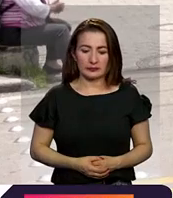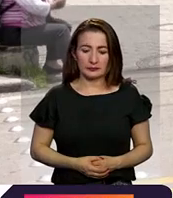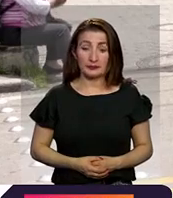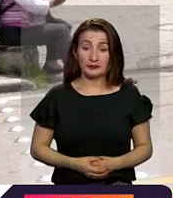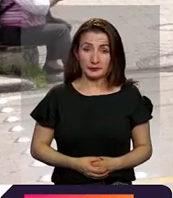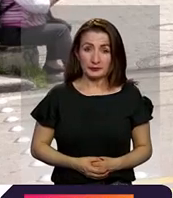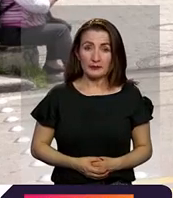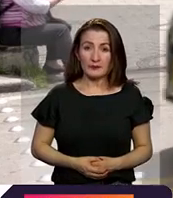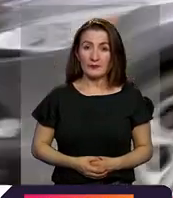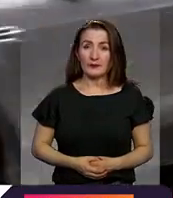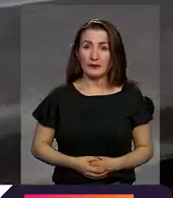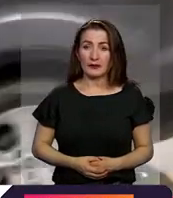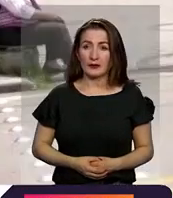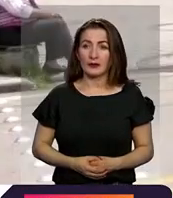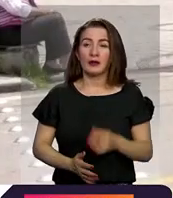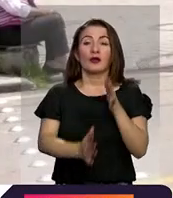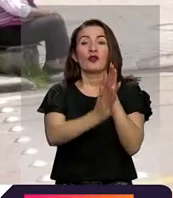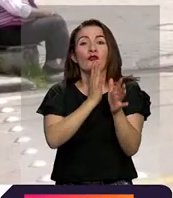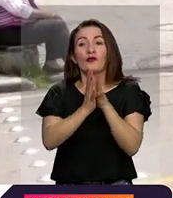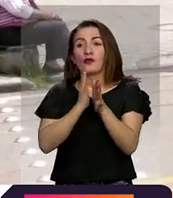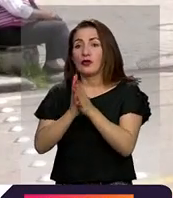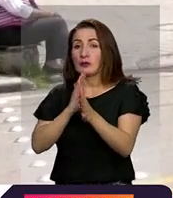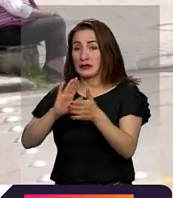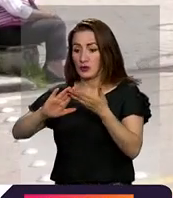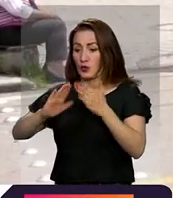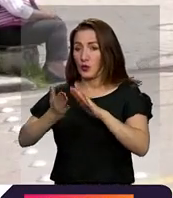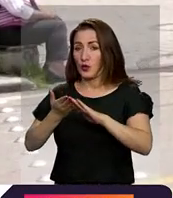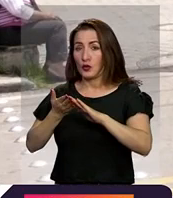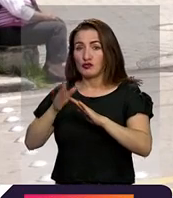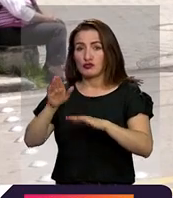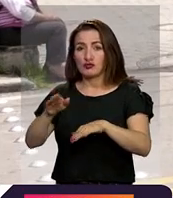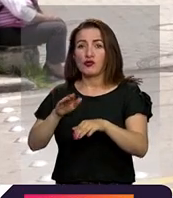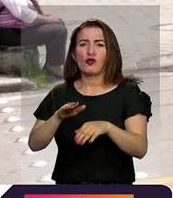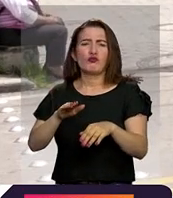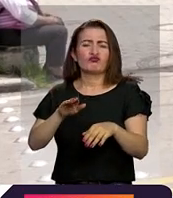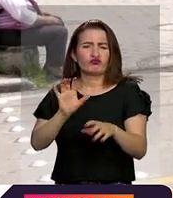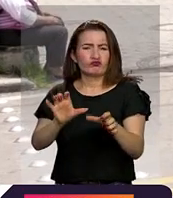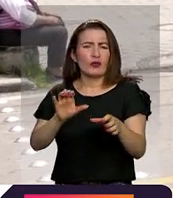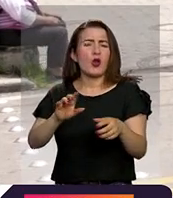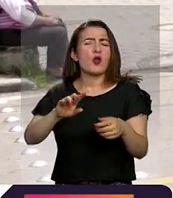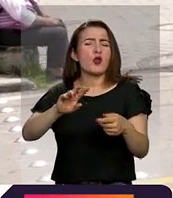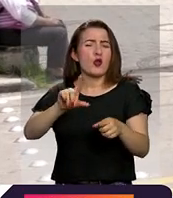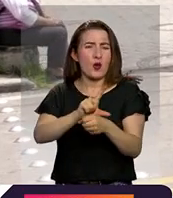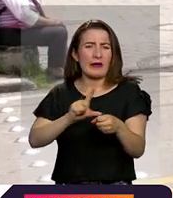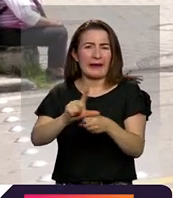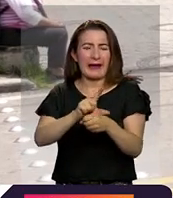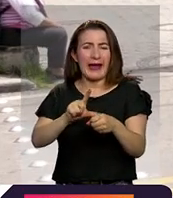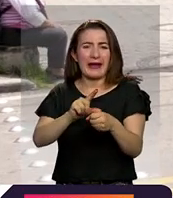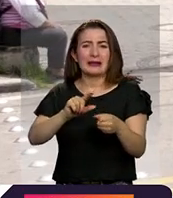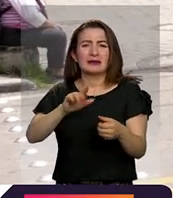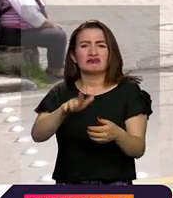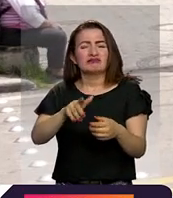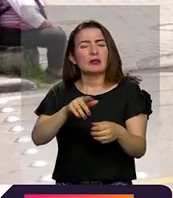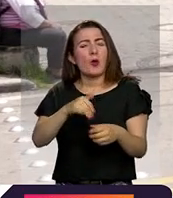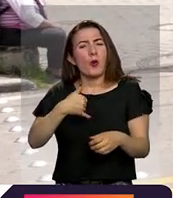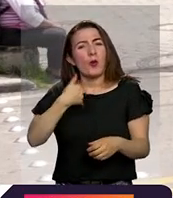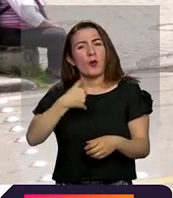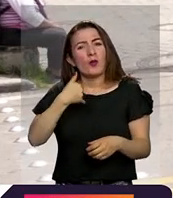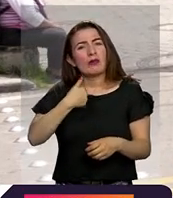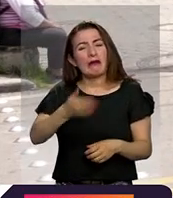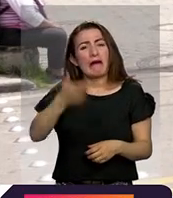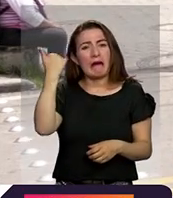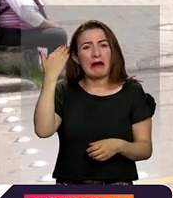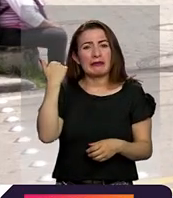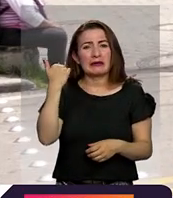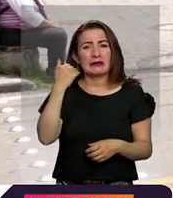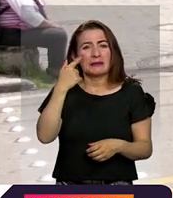Y es que mire, según información del Comité Local de Derechos Humanos de aquí, de esta localidad, el joven fue